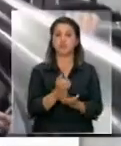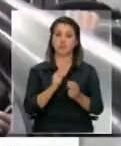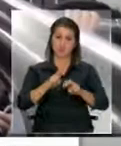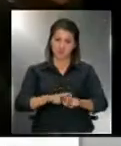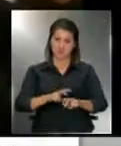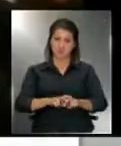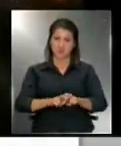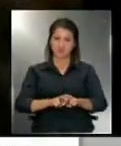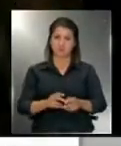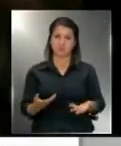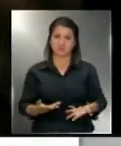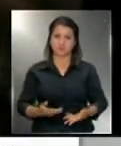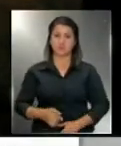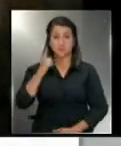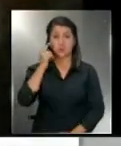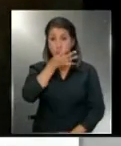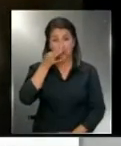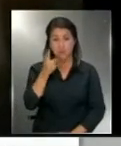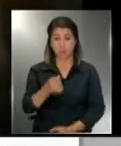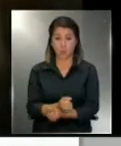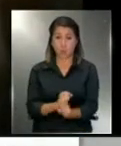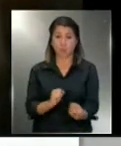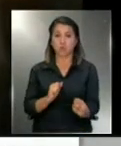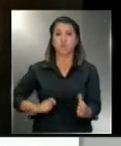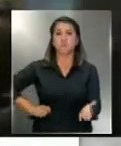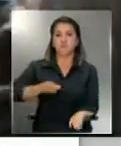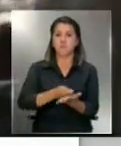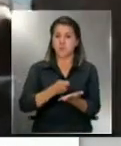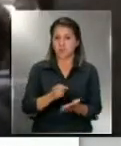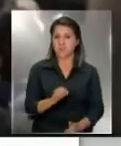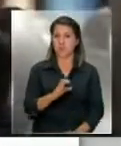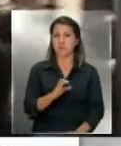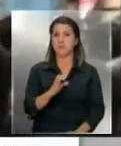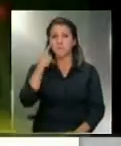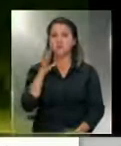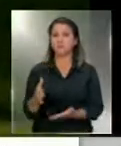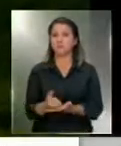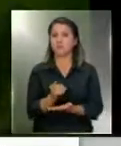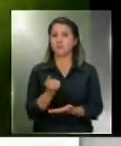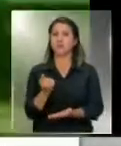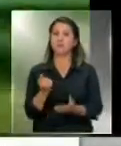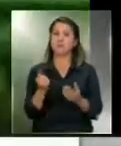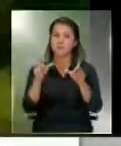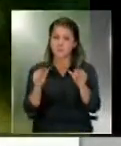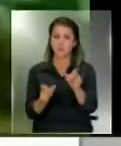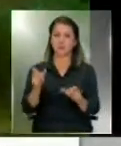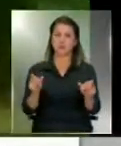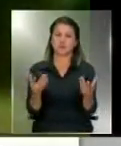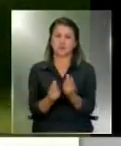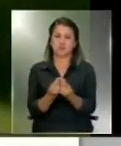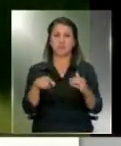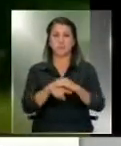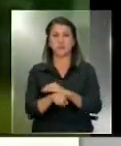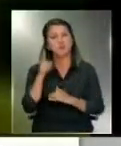Todo un lujo. Incluso estarían dispuestos a pagar más por el pasaje si lograran viajar menos hacinados. Pero, ¿cómo se